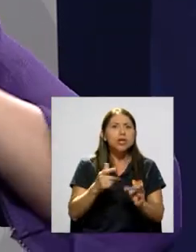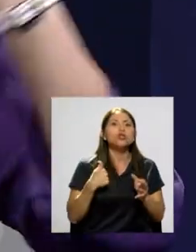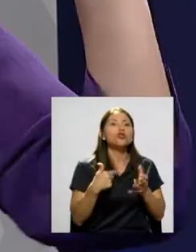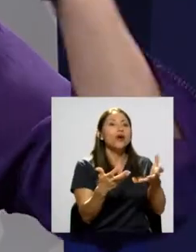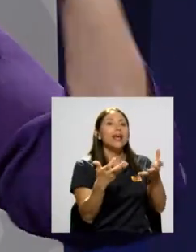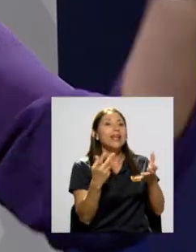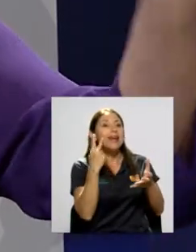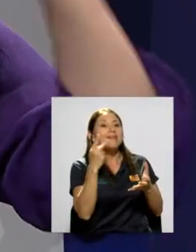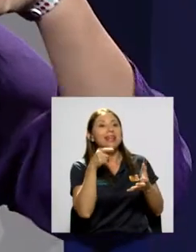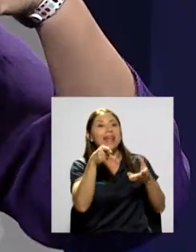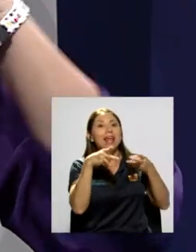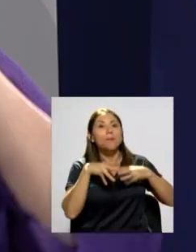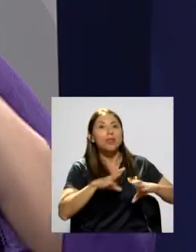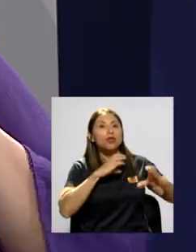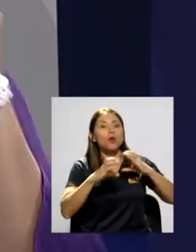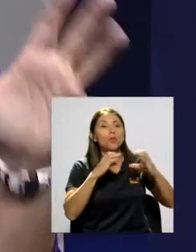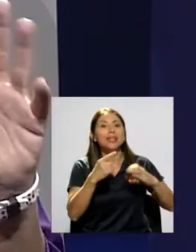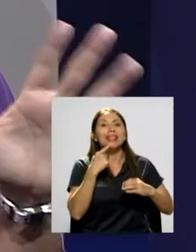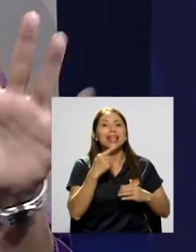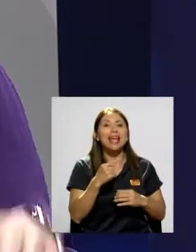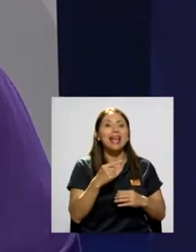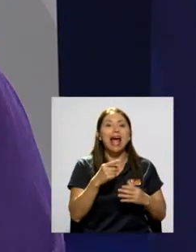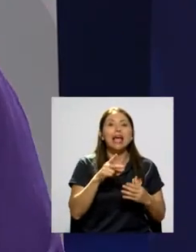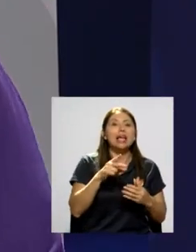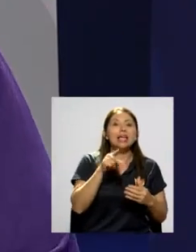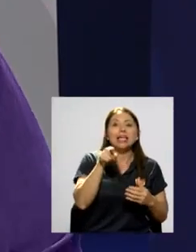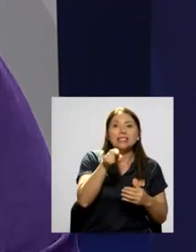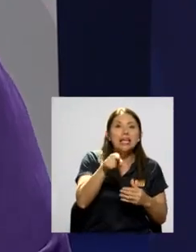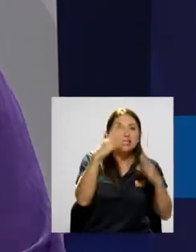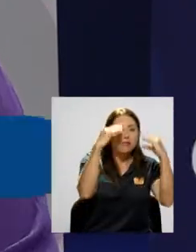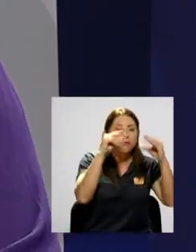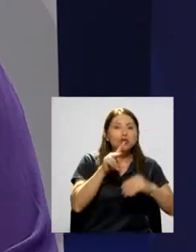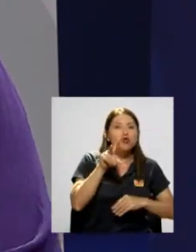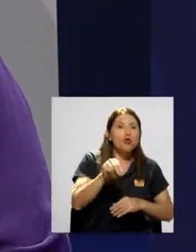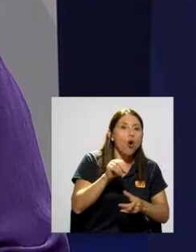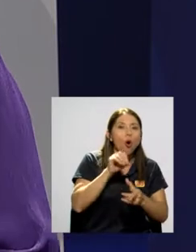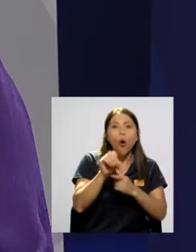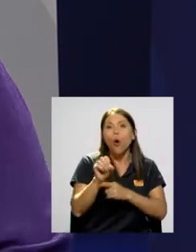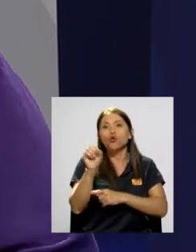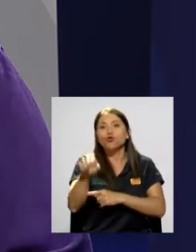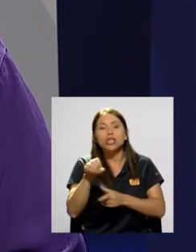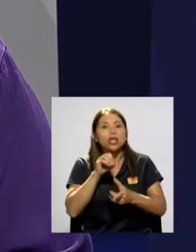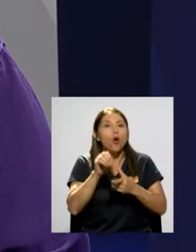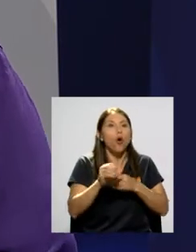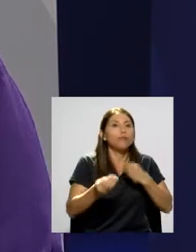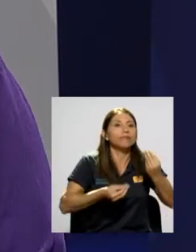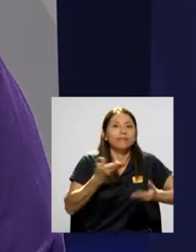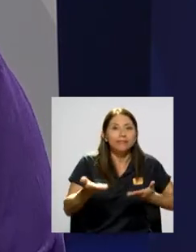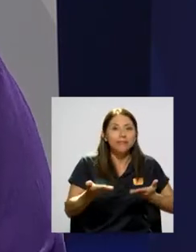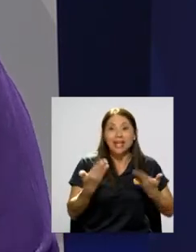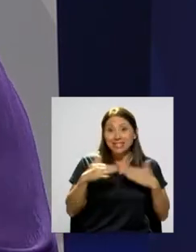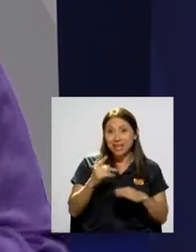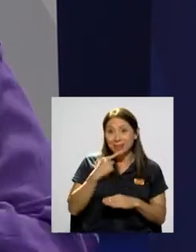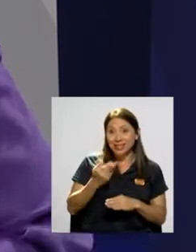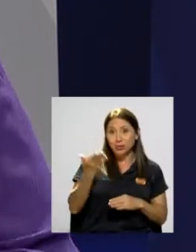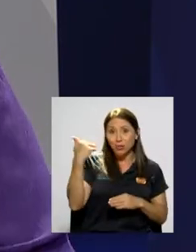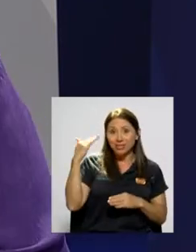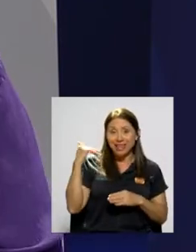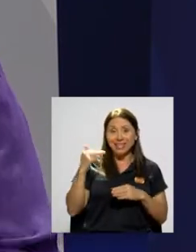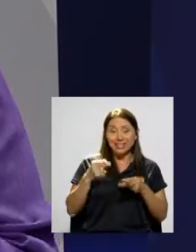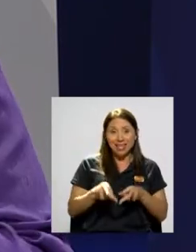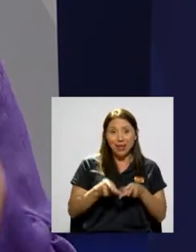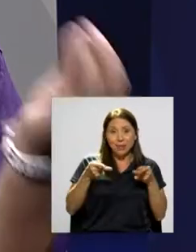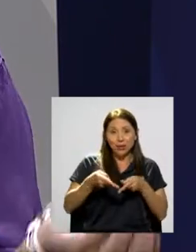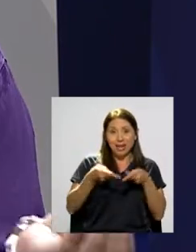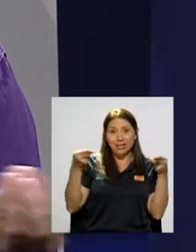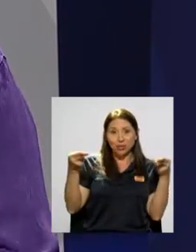sí, parcialmente, ¿no? En hacer esta modificación de datos. Como ya mencionamos, La Nación tenía también una iniciativa ahora de